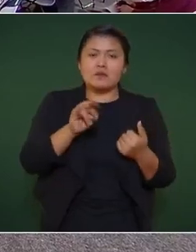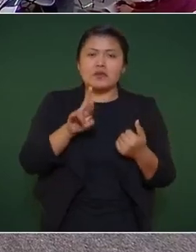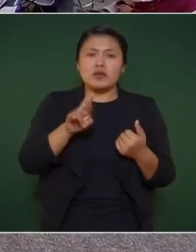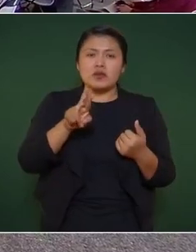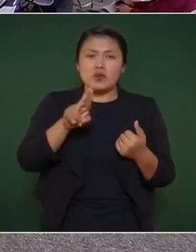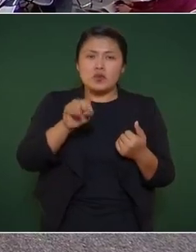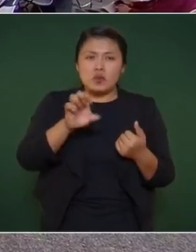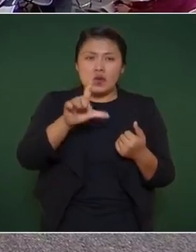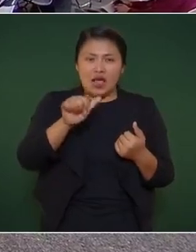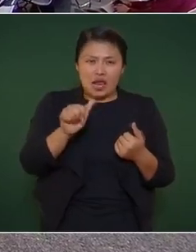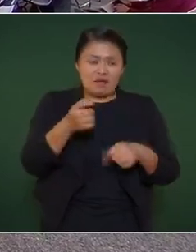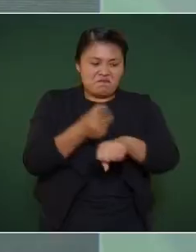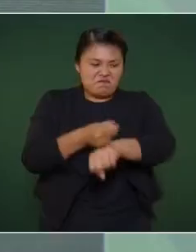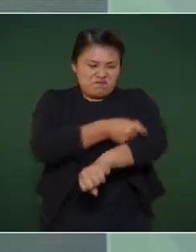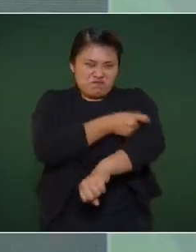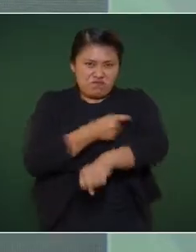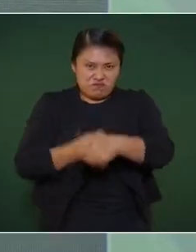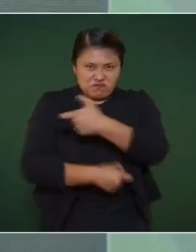los